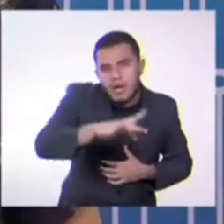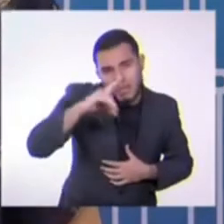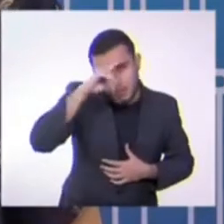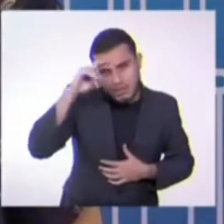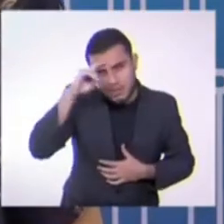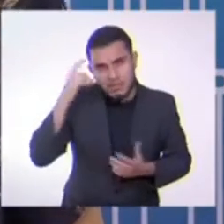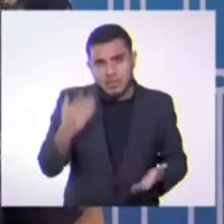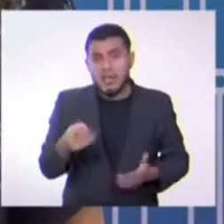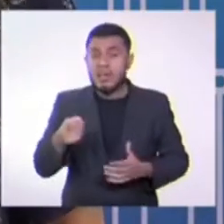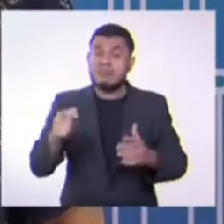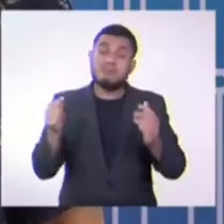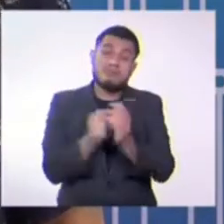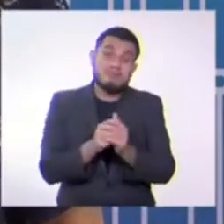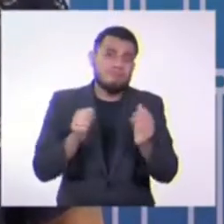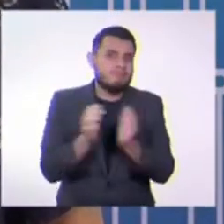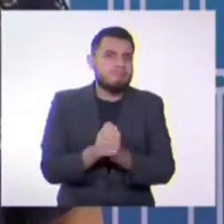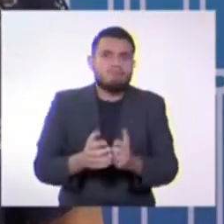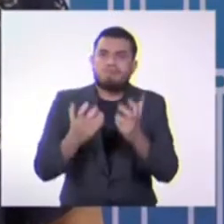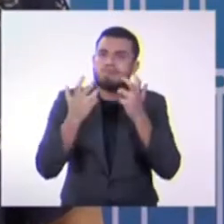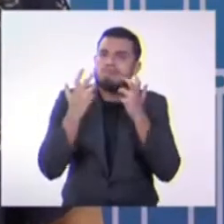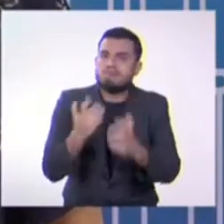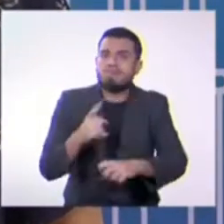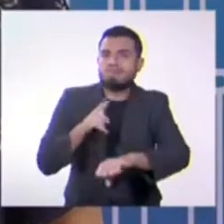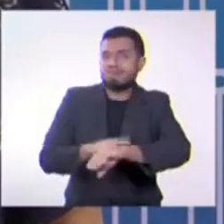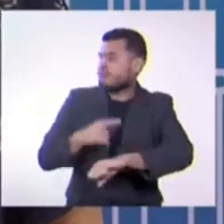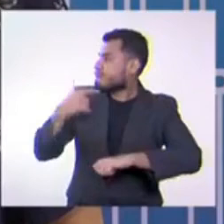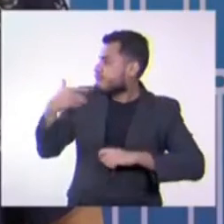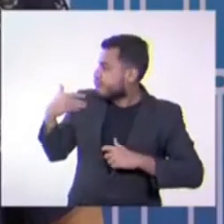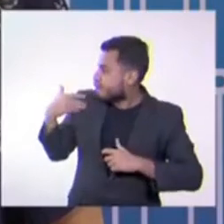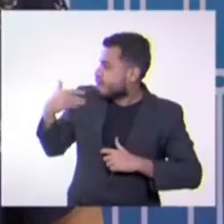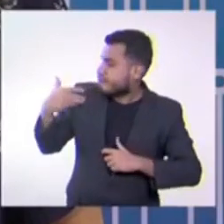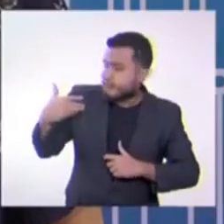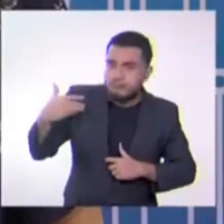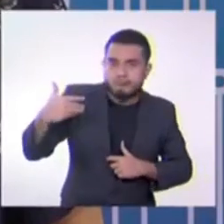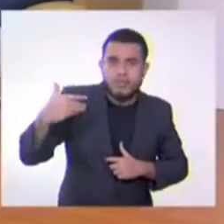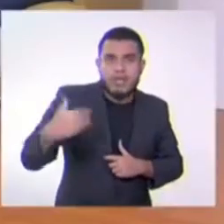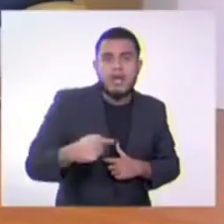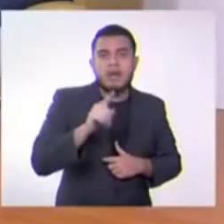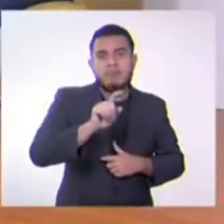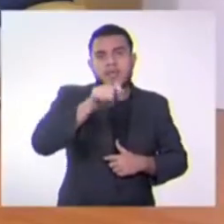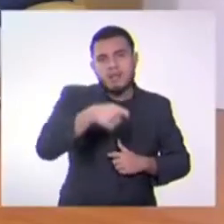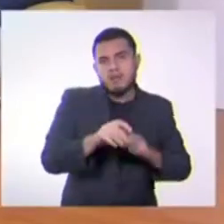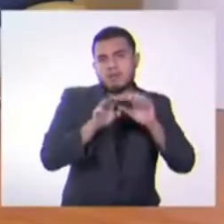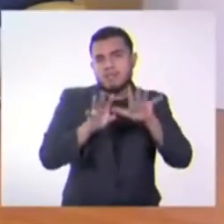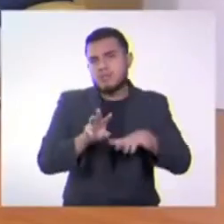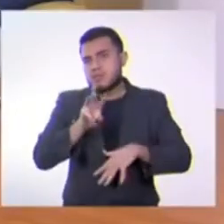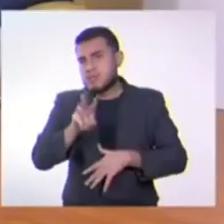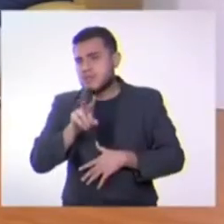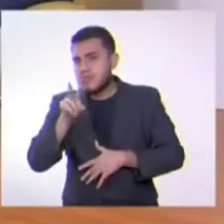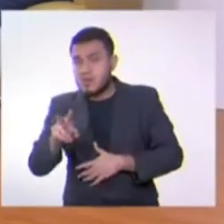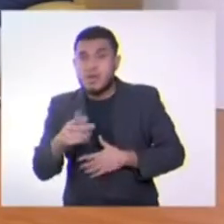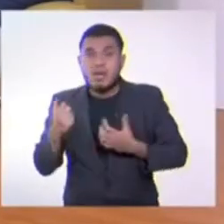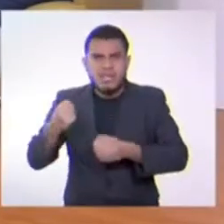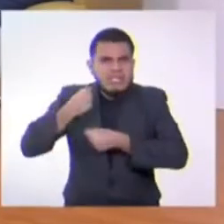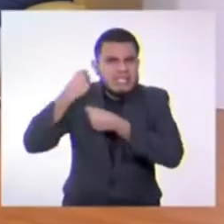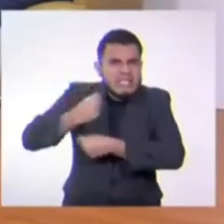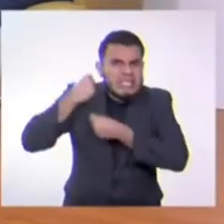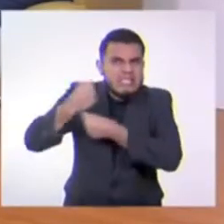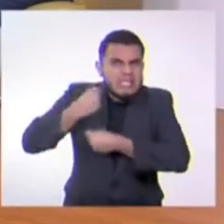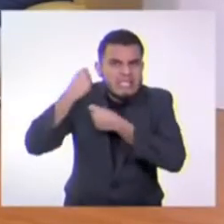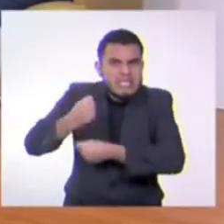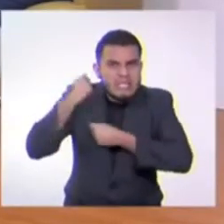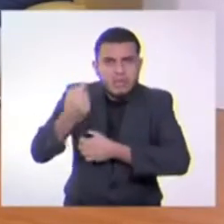ha sido un problema por varias décadas. Y en 1932, en este levantamiento campesino, precisamente también surgen